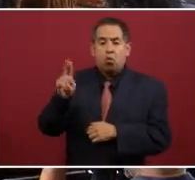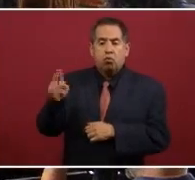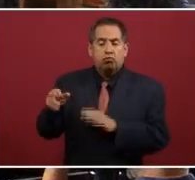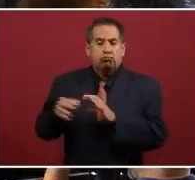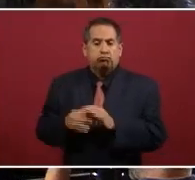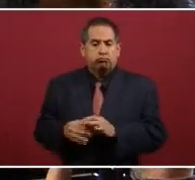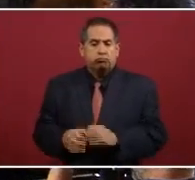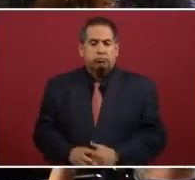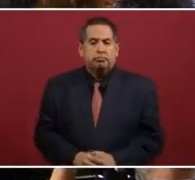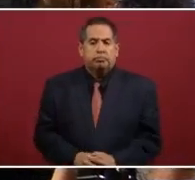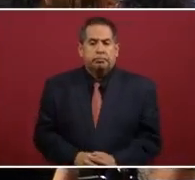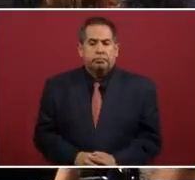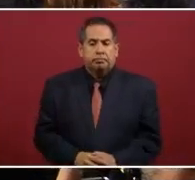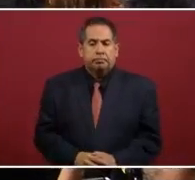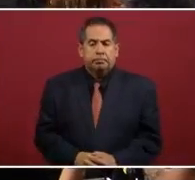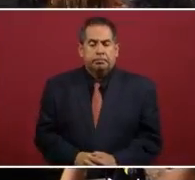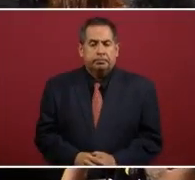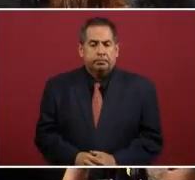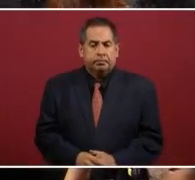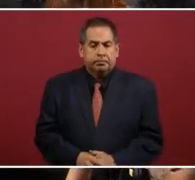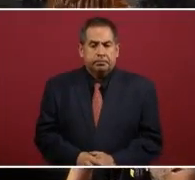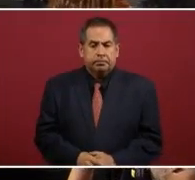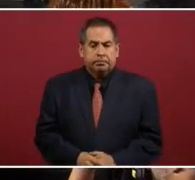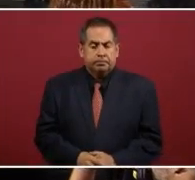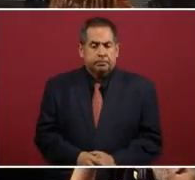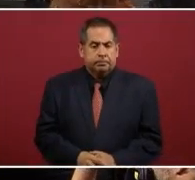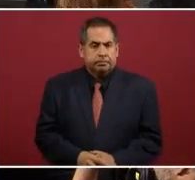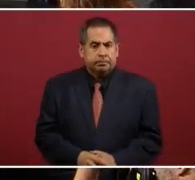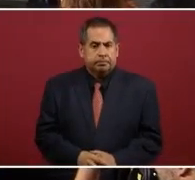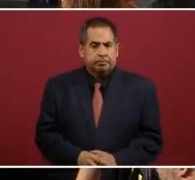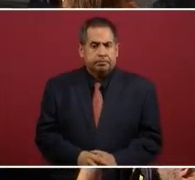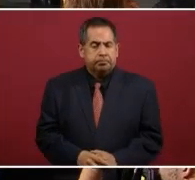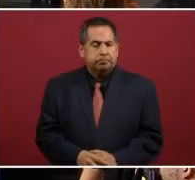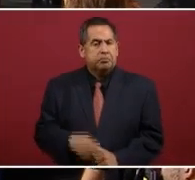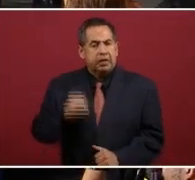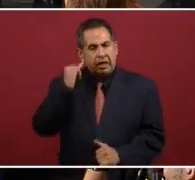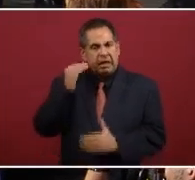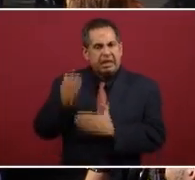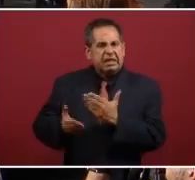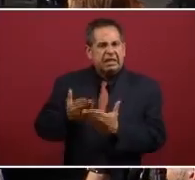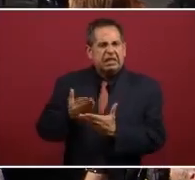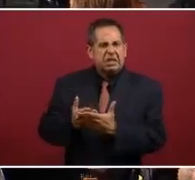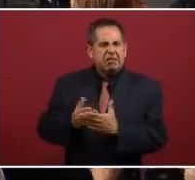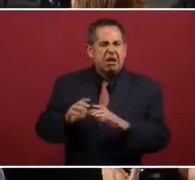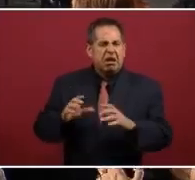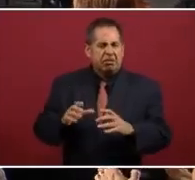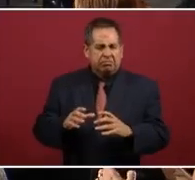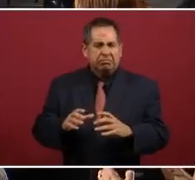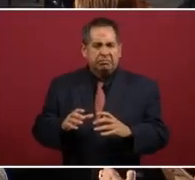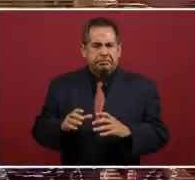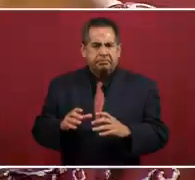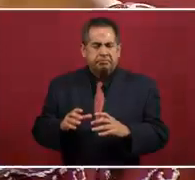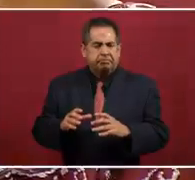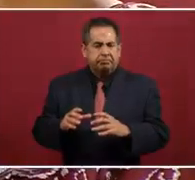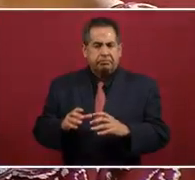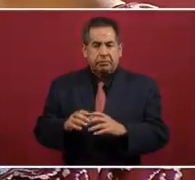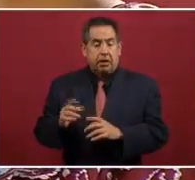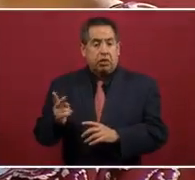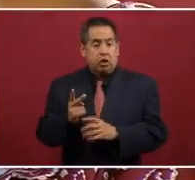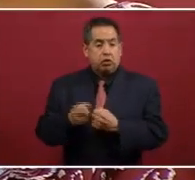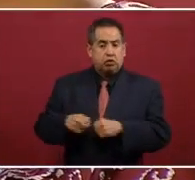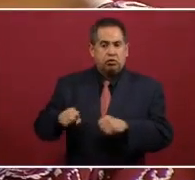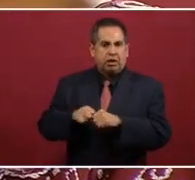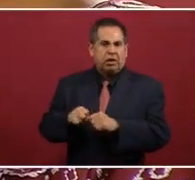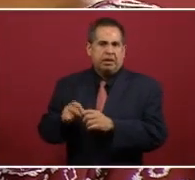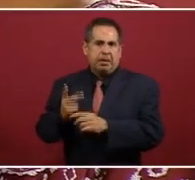Buenos días. It is also an initiative that also brings in civil society